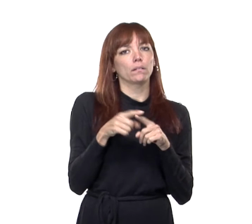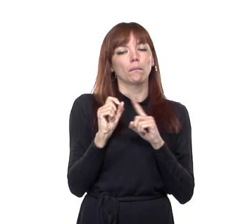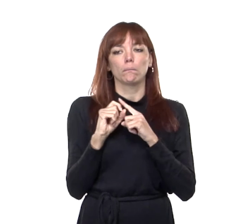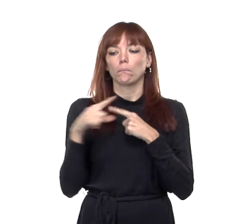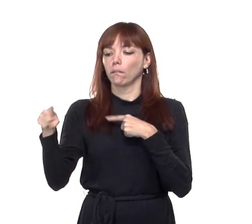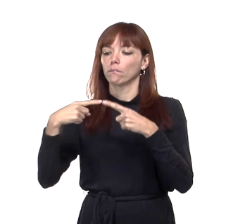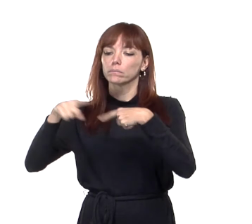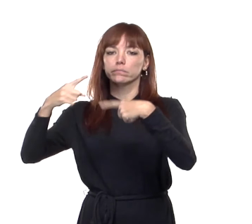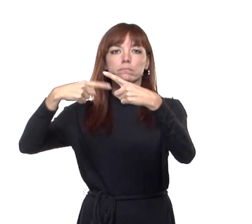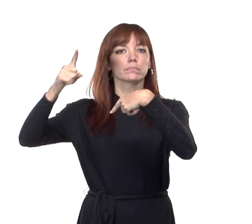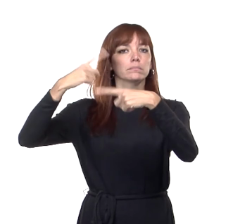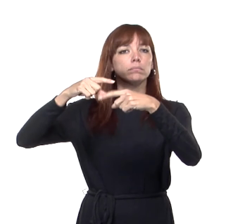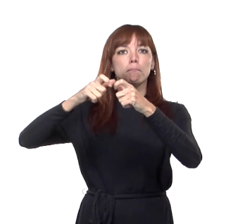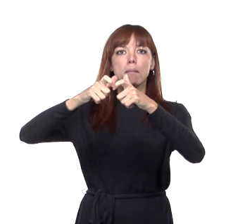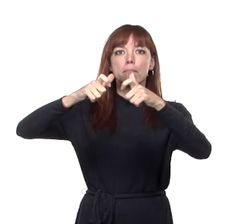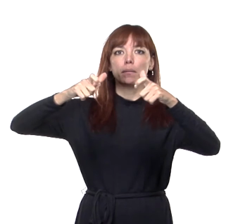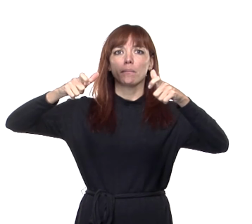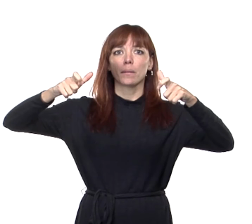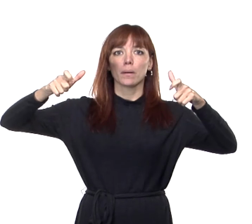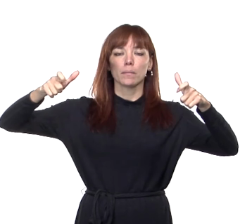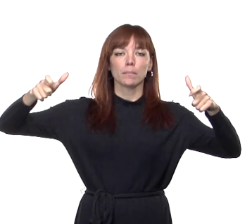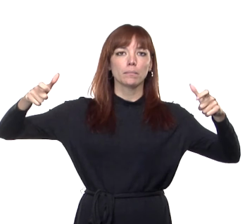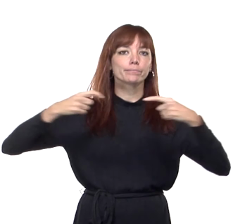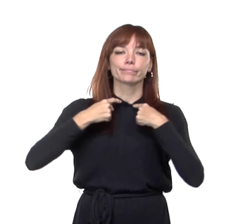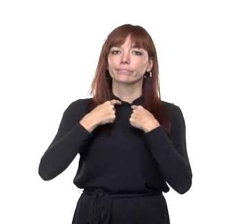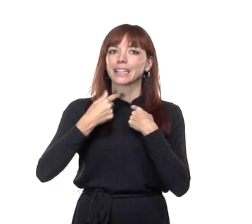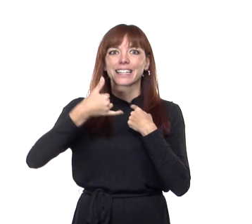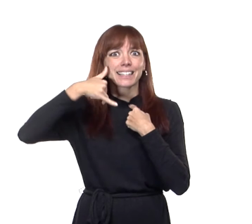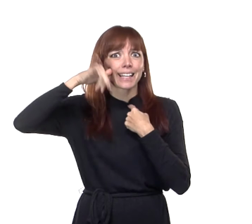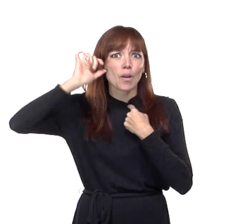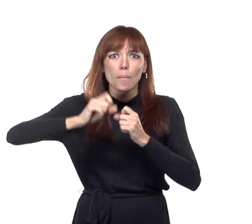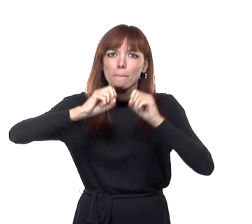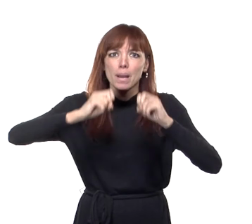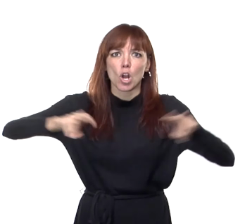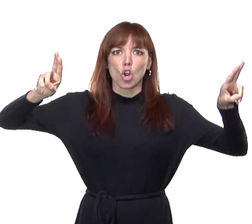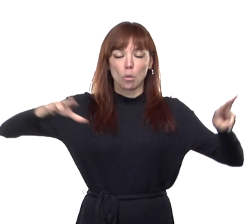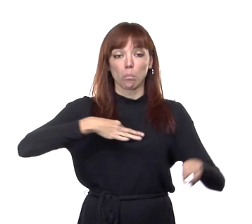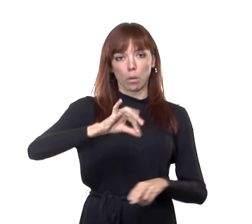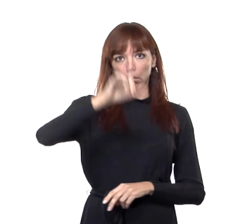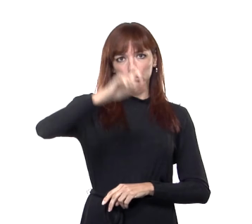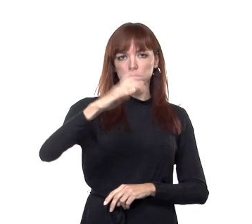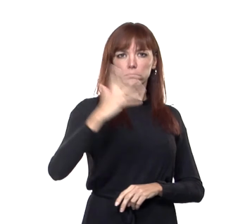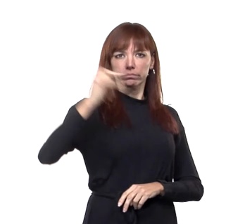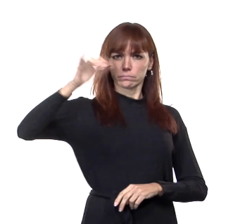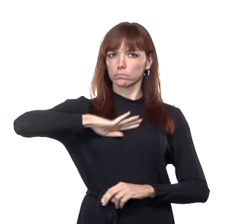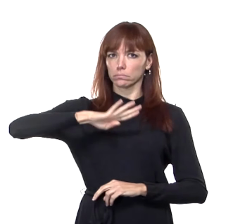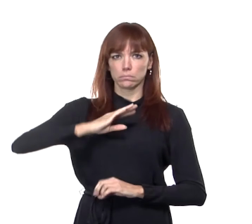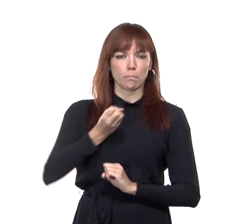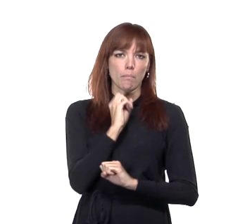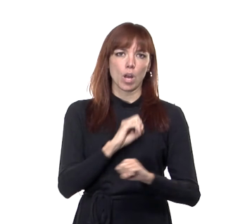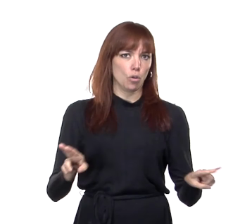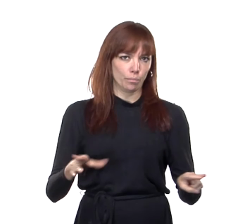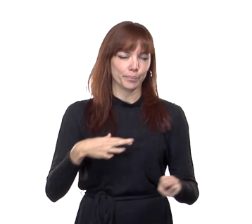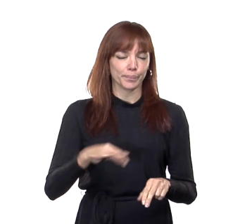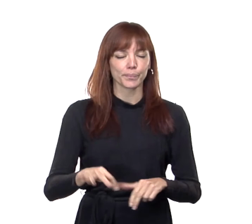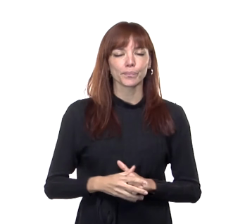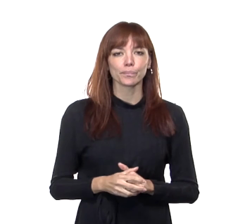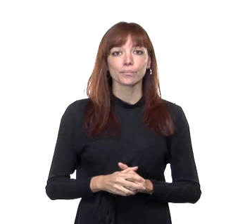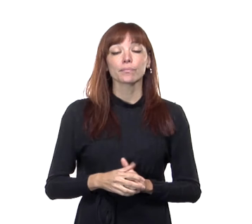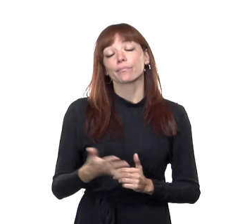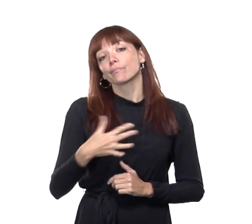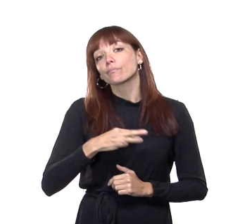el riesgo es cada vez mayor de que vayan a terminar no solamente no en las mejores manos posibles sino en las peores manos posibles y